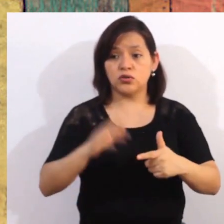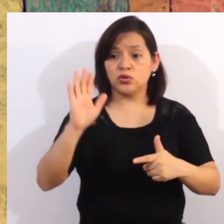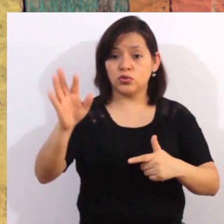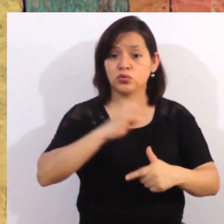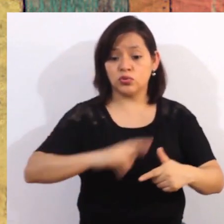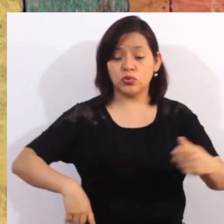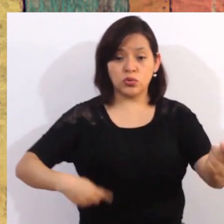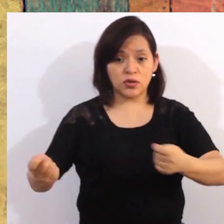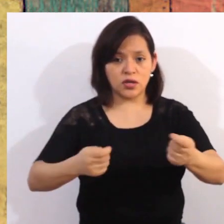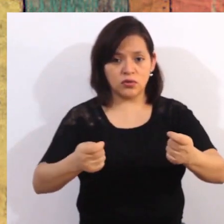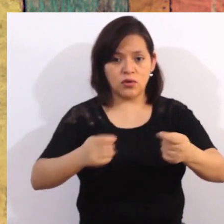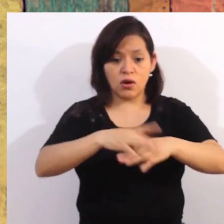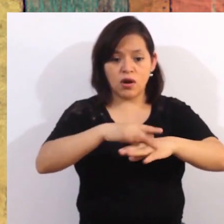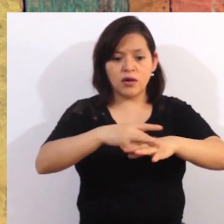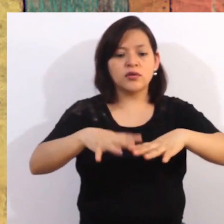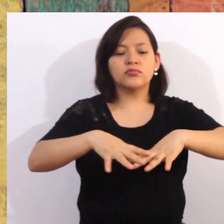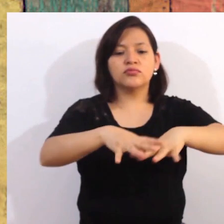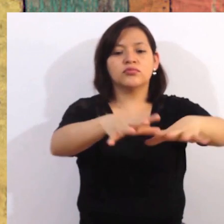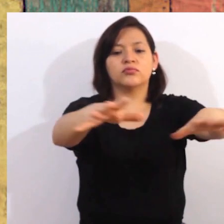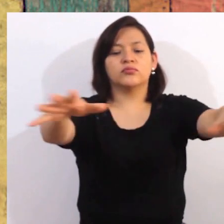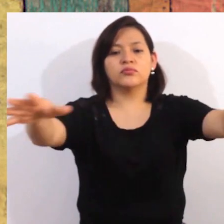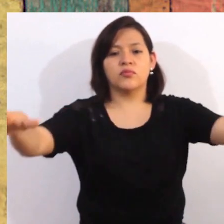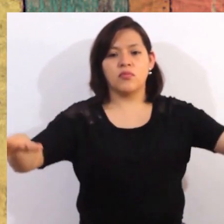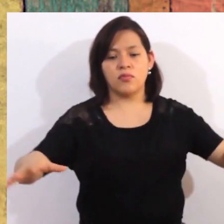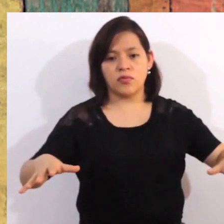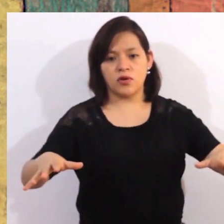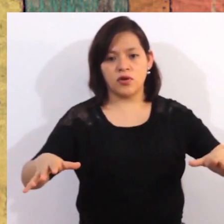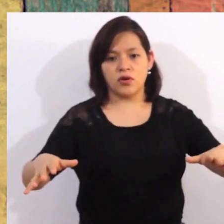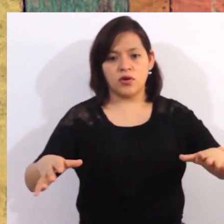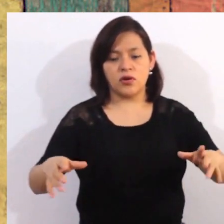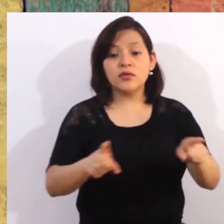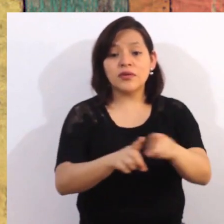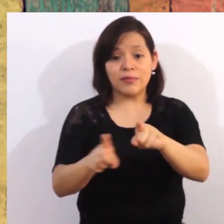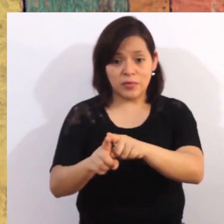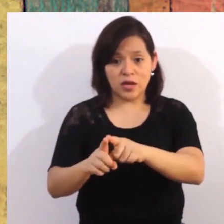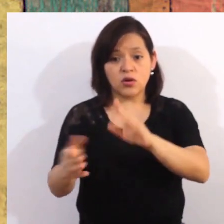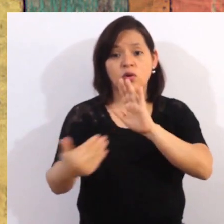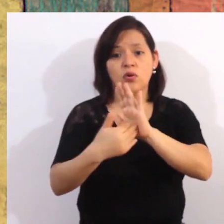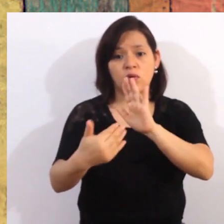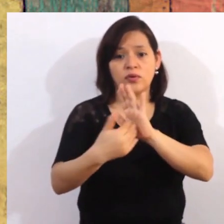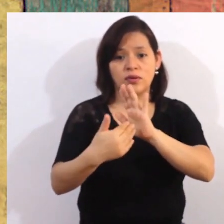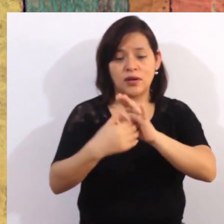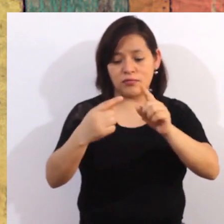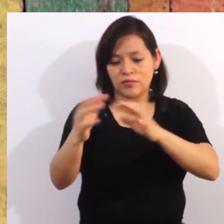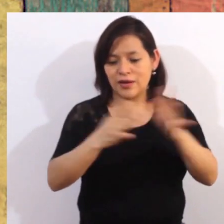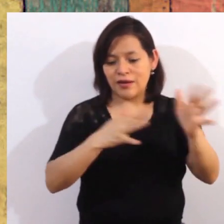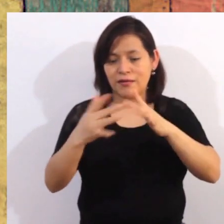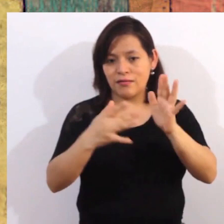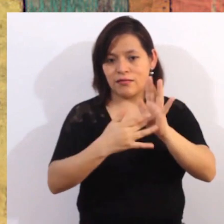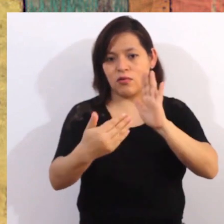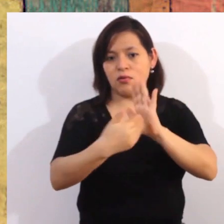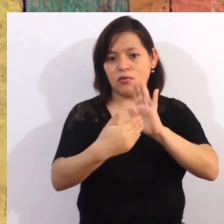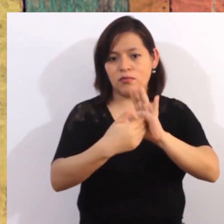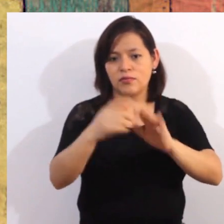reino y entró en guerra contra Grecia. Algo que todavía en la historia no está sucediendo, pero ya a Daniel se le está dando